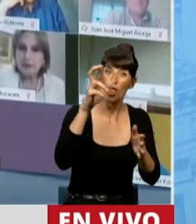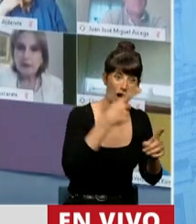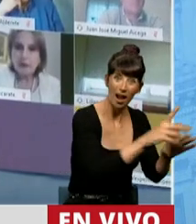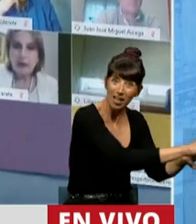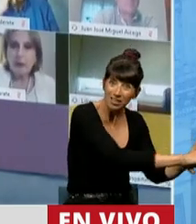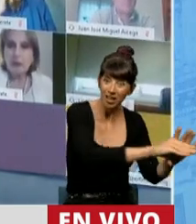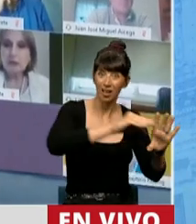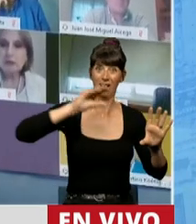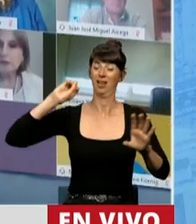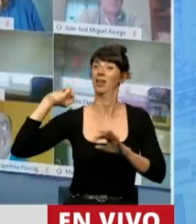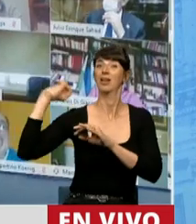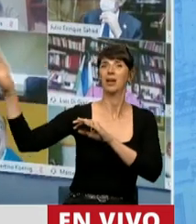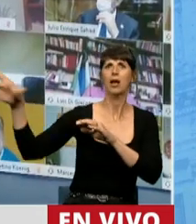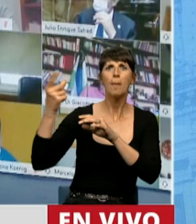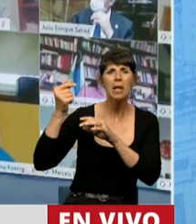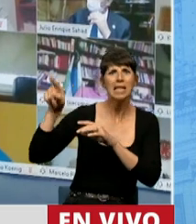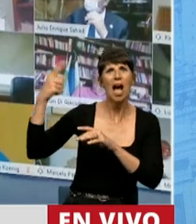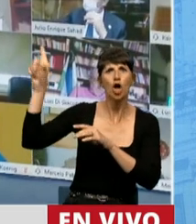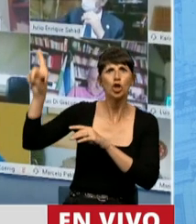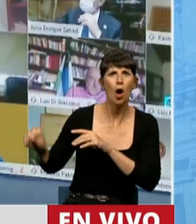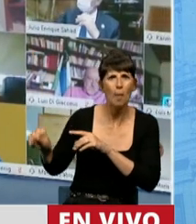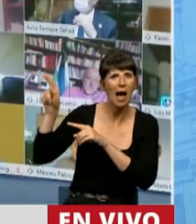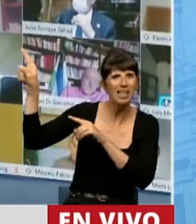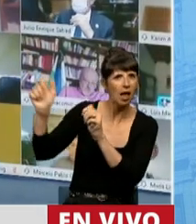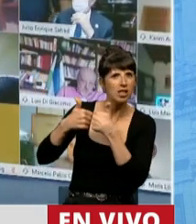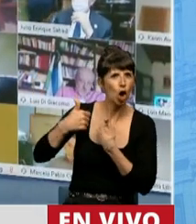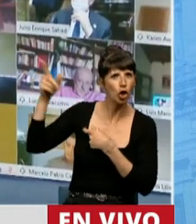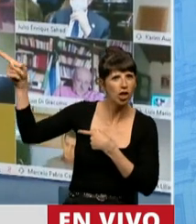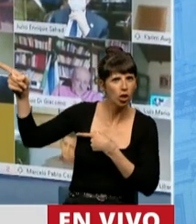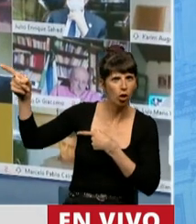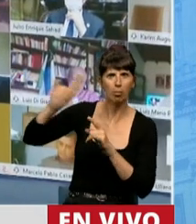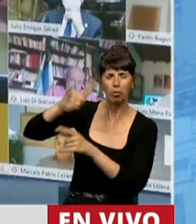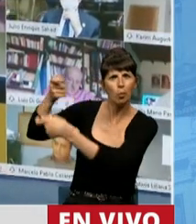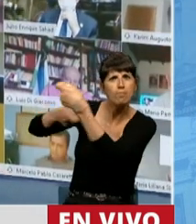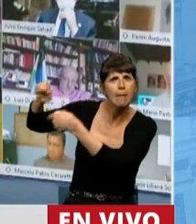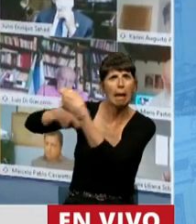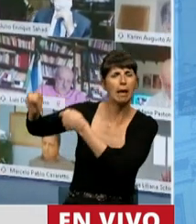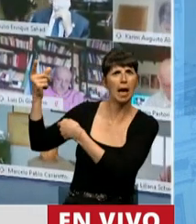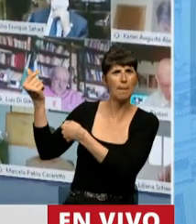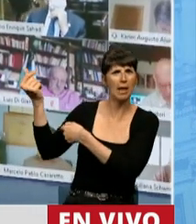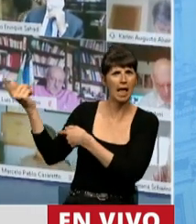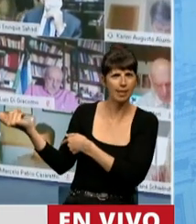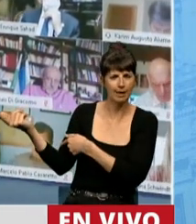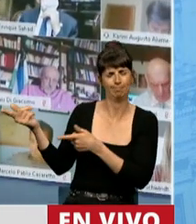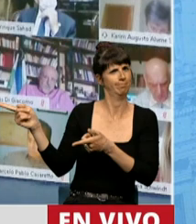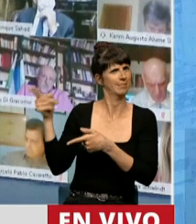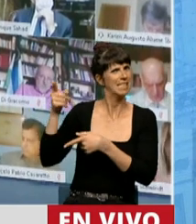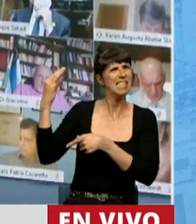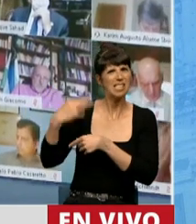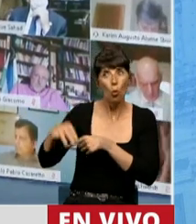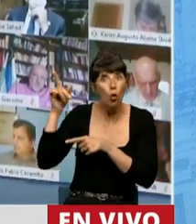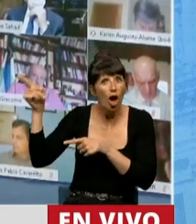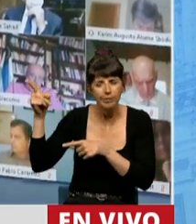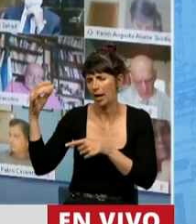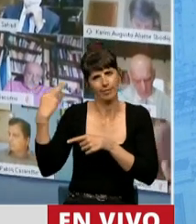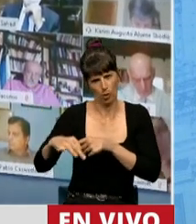un offshore para ser administrada por un financista privado lo que seguramente y estaba no seguramente violaba las